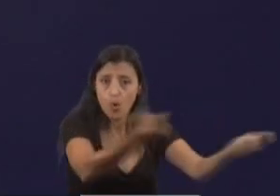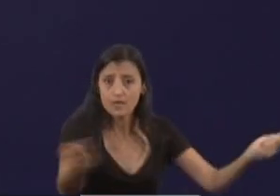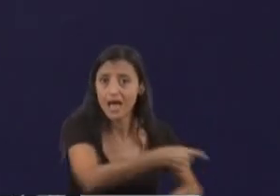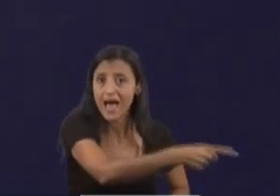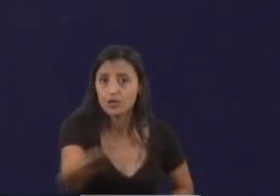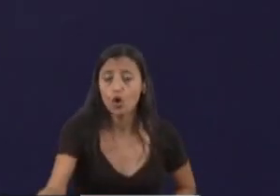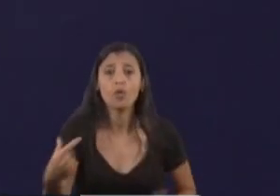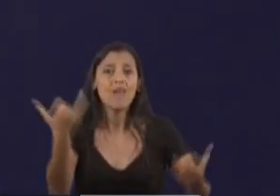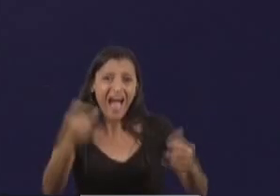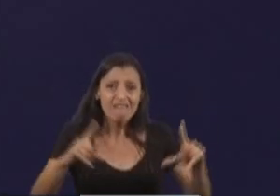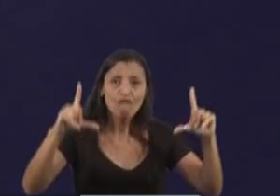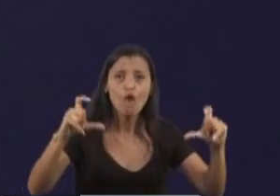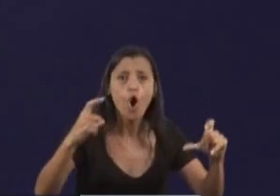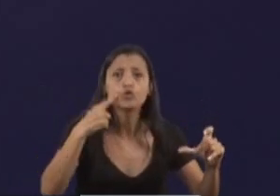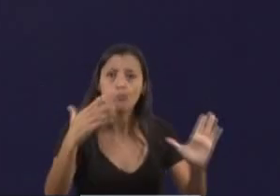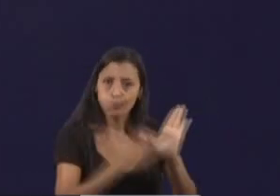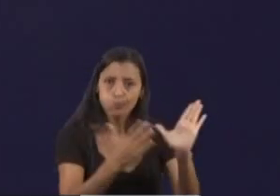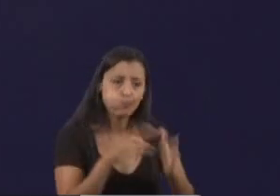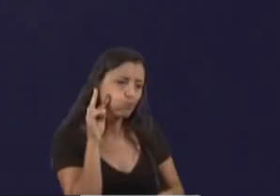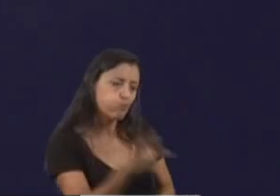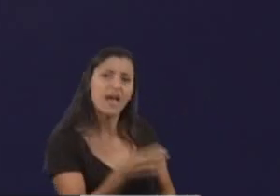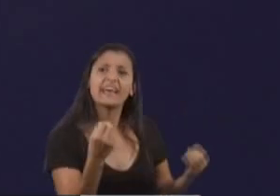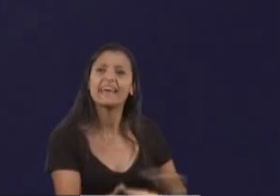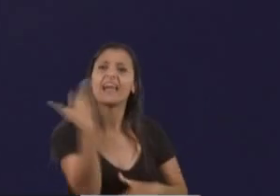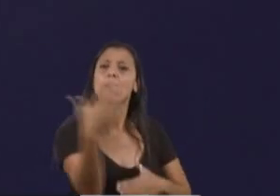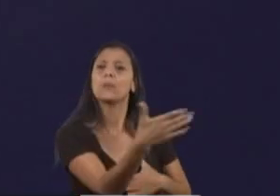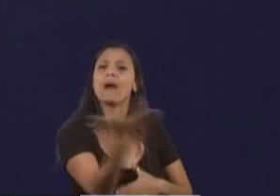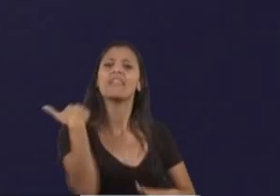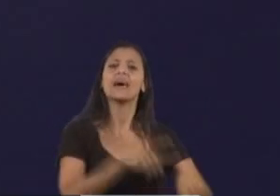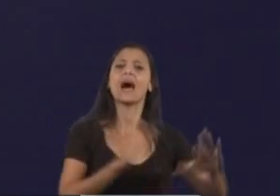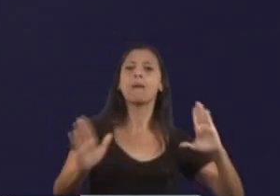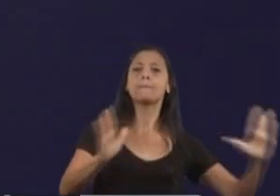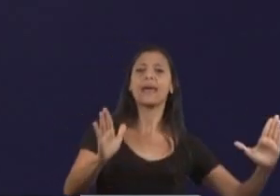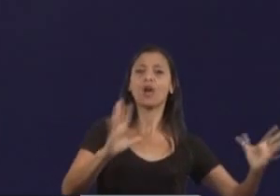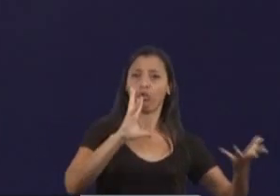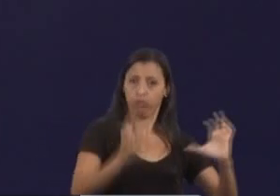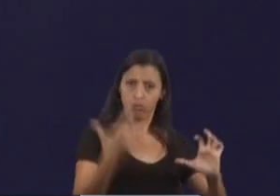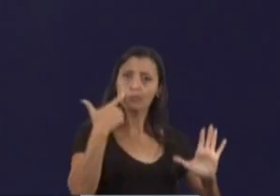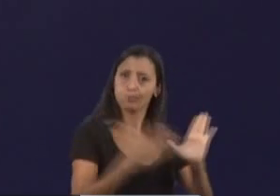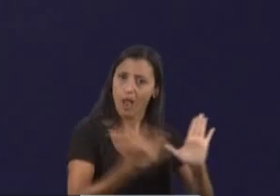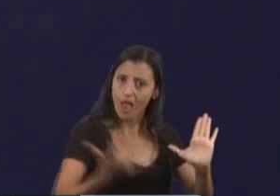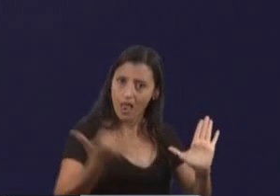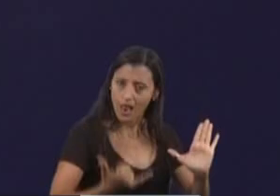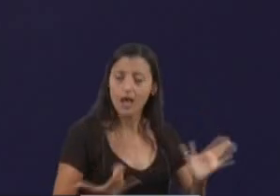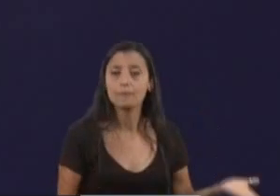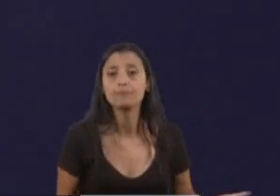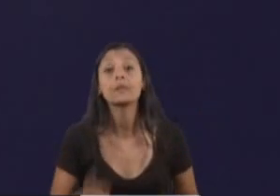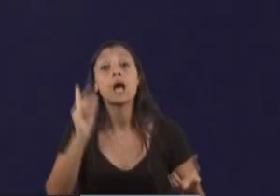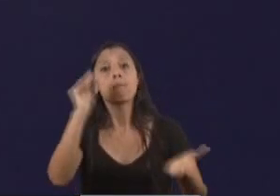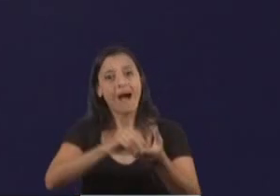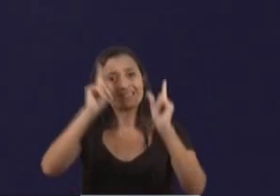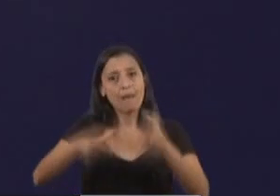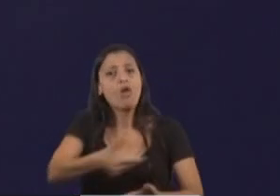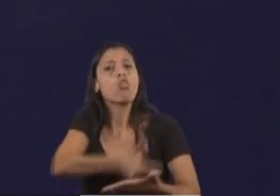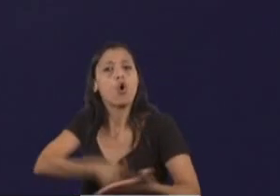porque tiene las fotos de cómo estaba el estado de la bandera en ese momento. Y además, bueno, de la documentación